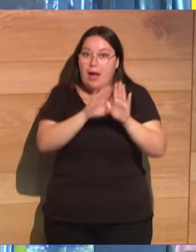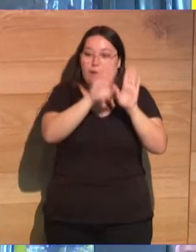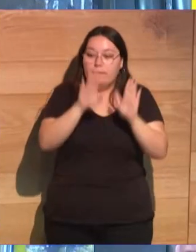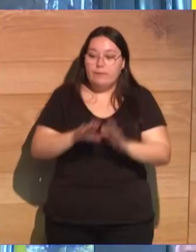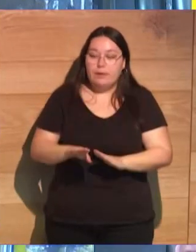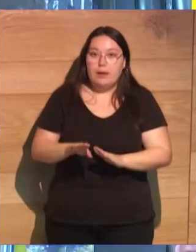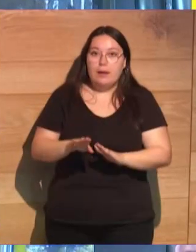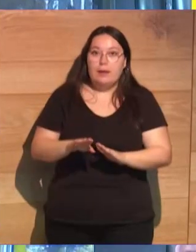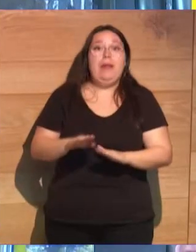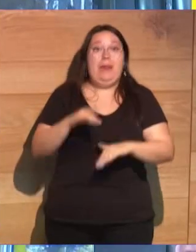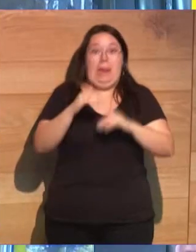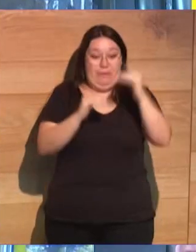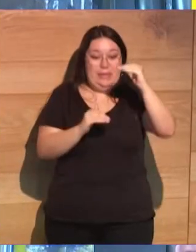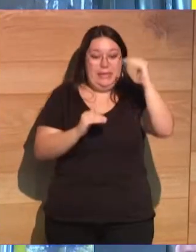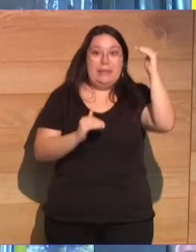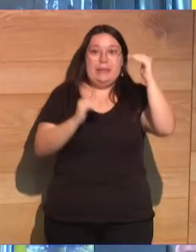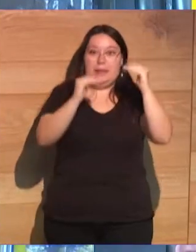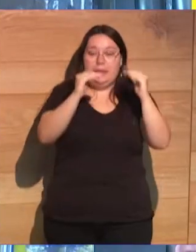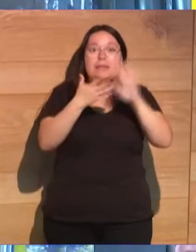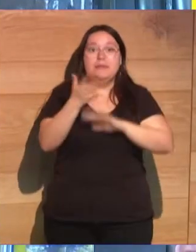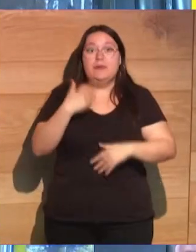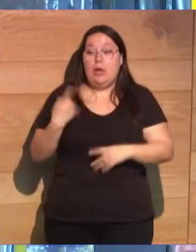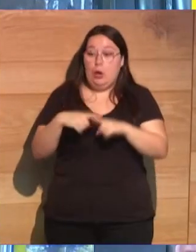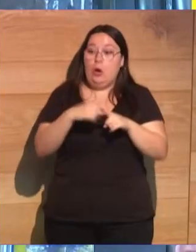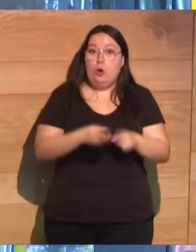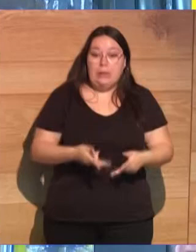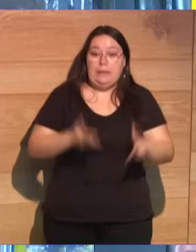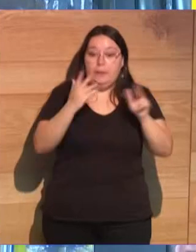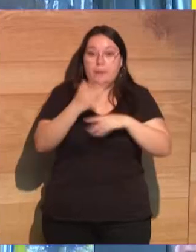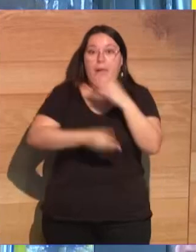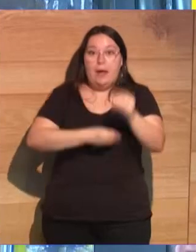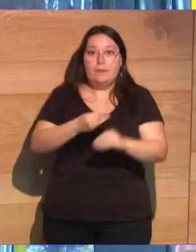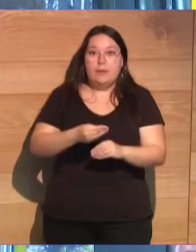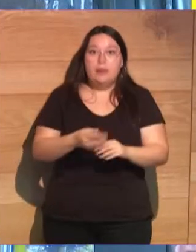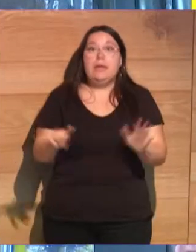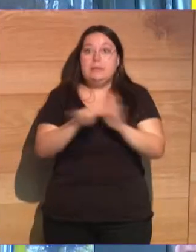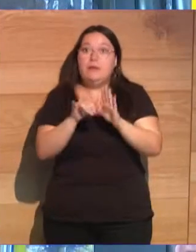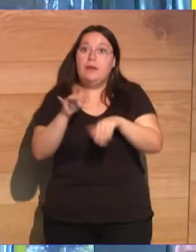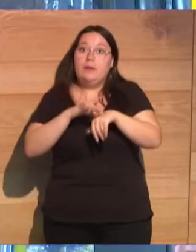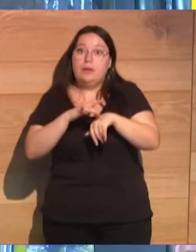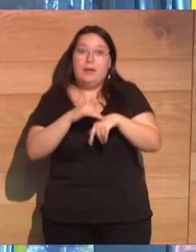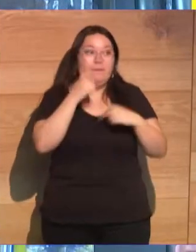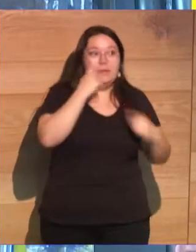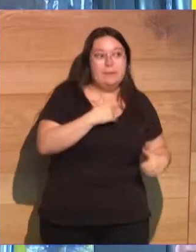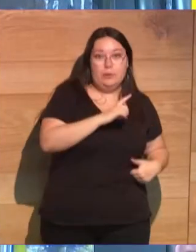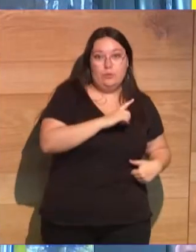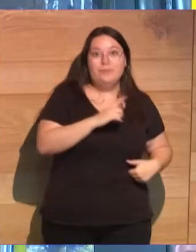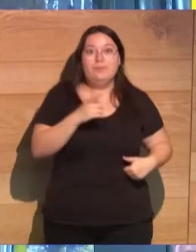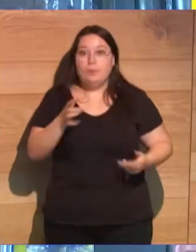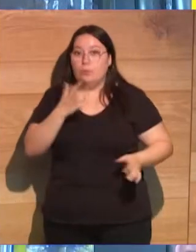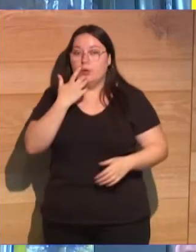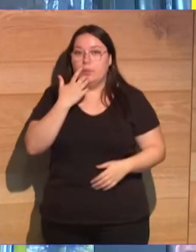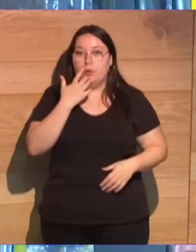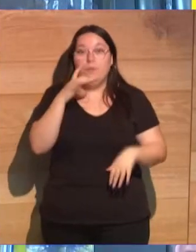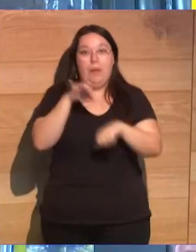te reduce la brecha. Entonces, te permite hacer cosas que están mucho más cerca digitalmente que físicamente. Por ejemplo,